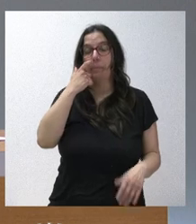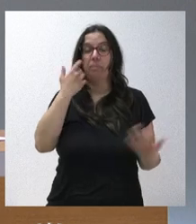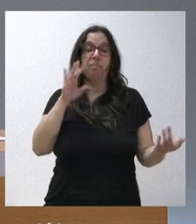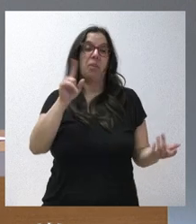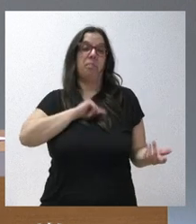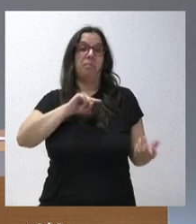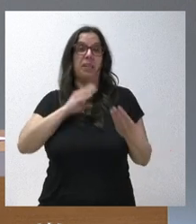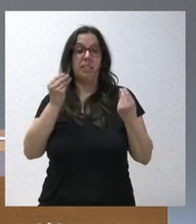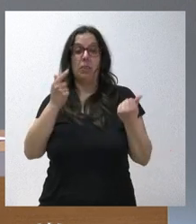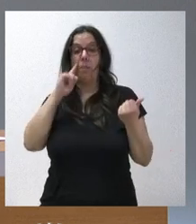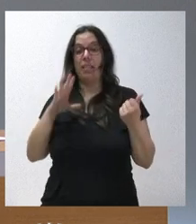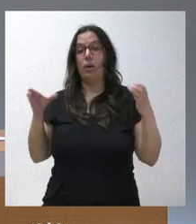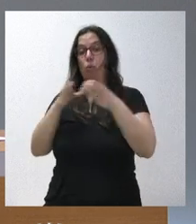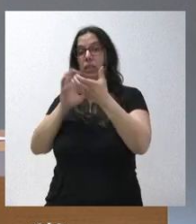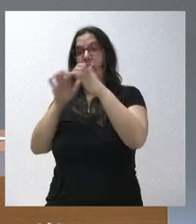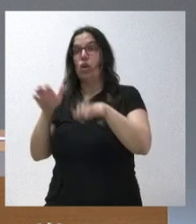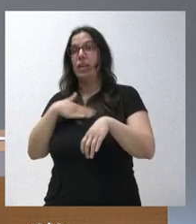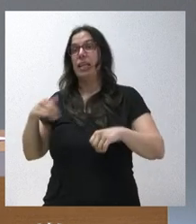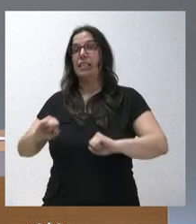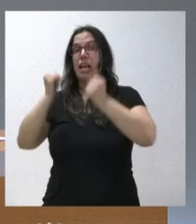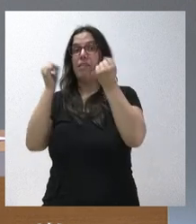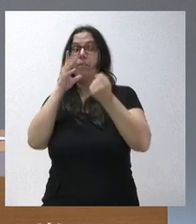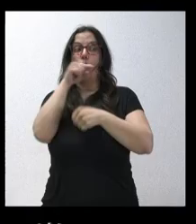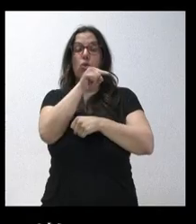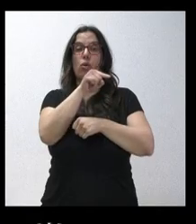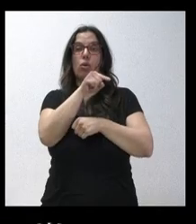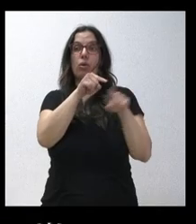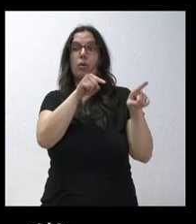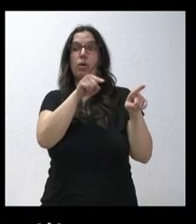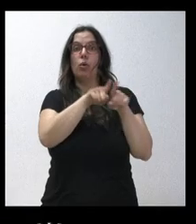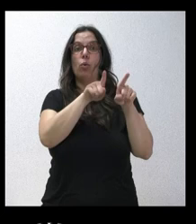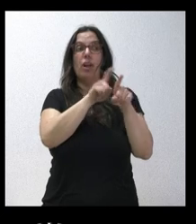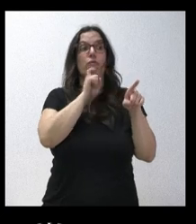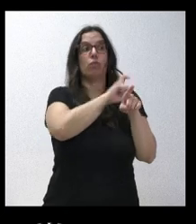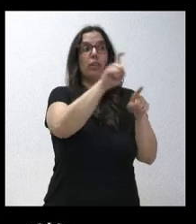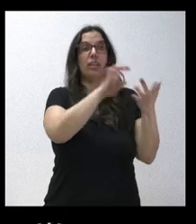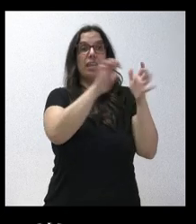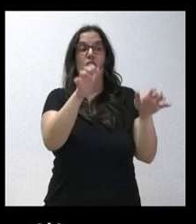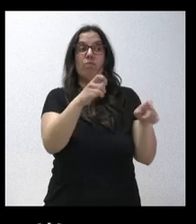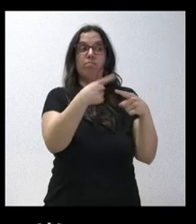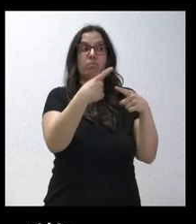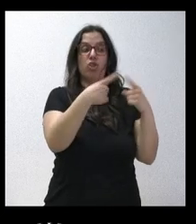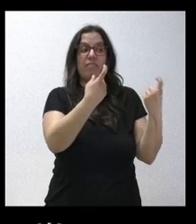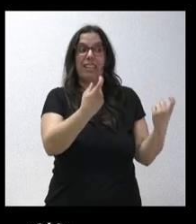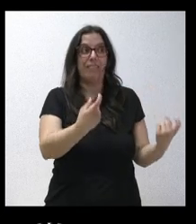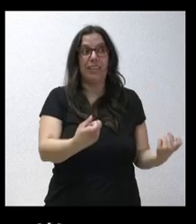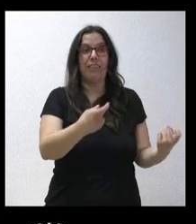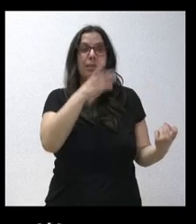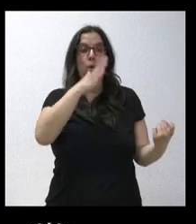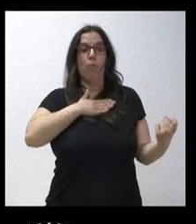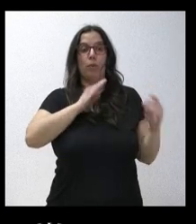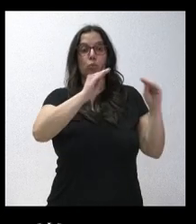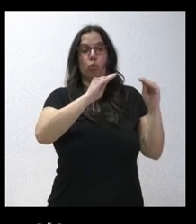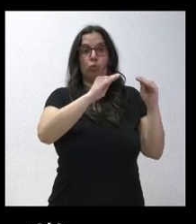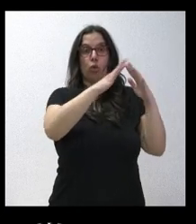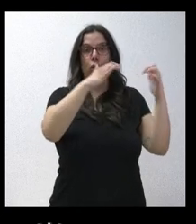que la junta está intentando subsanar algunas carencias que ha podido ver en la fundación castill León de cortes ya que era ella la que